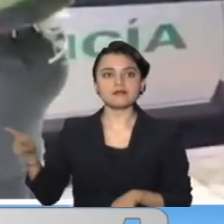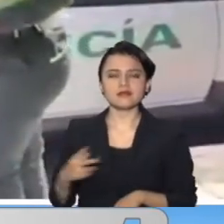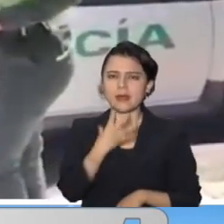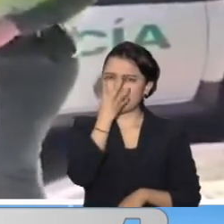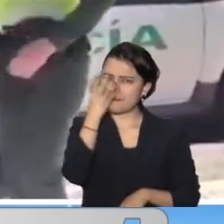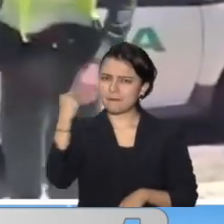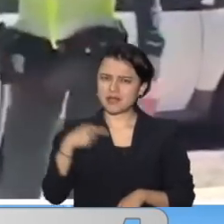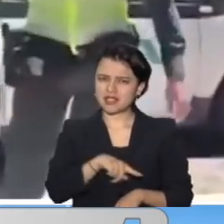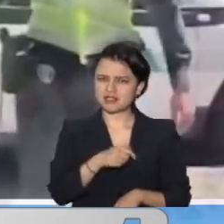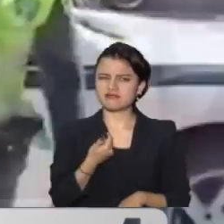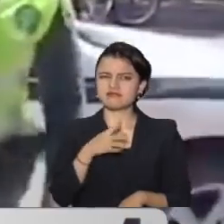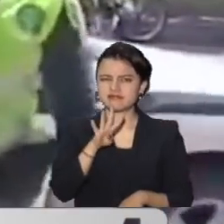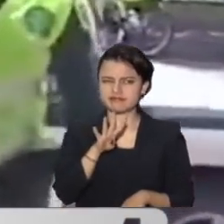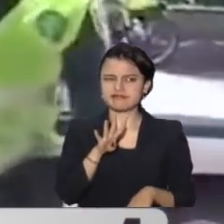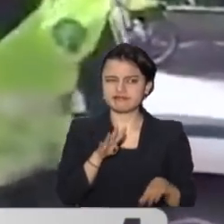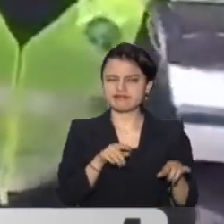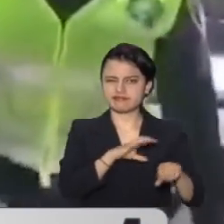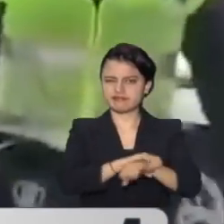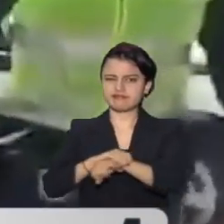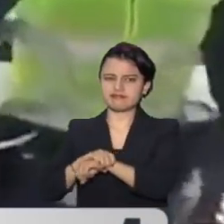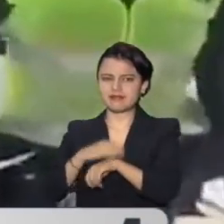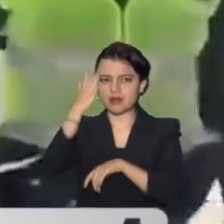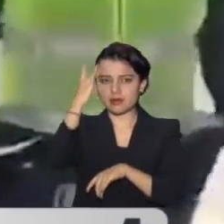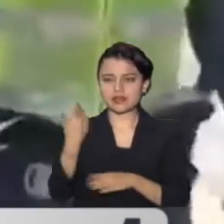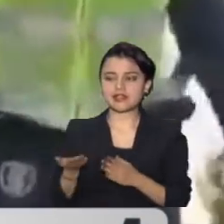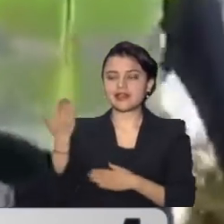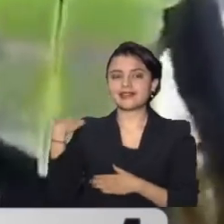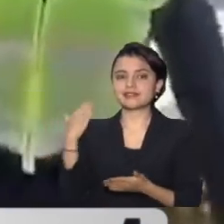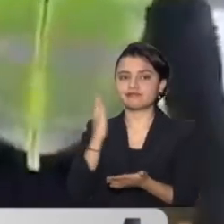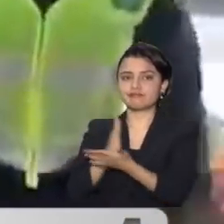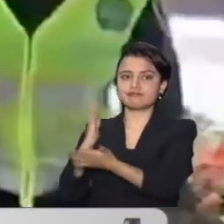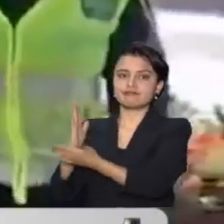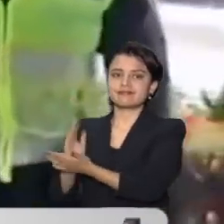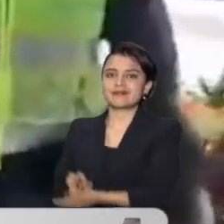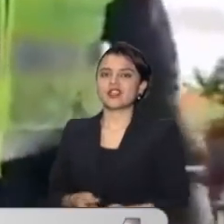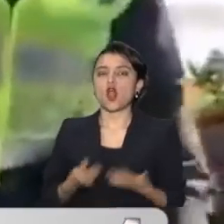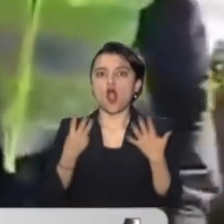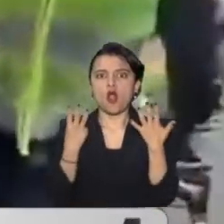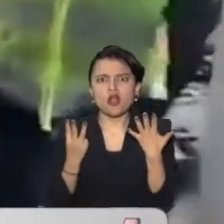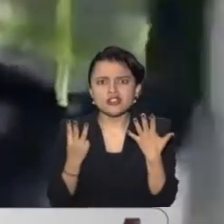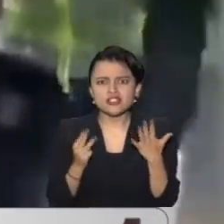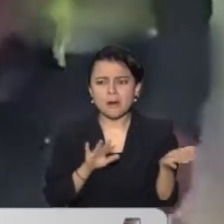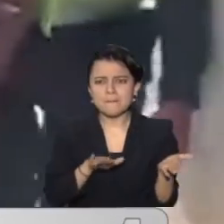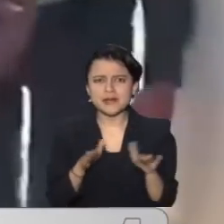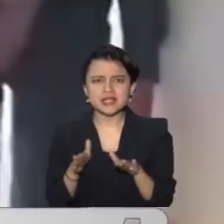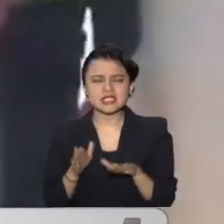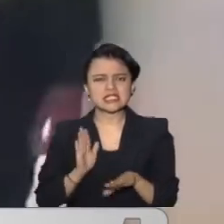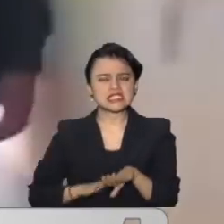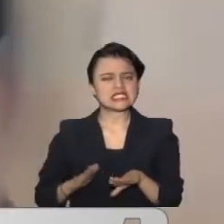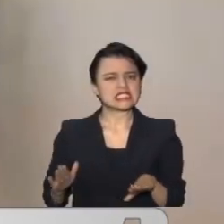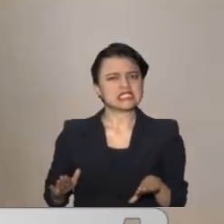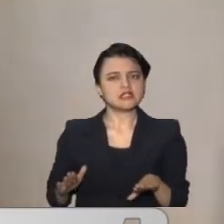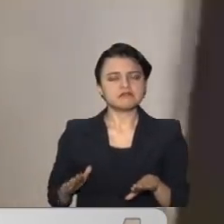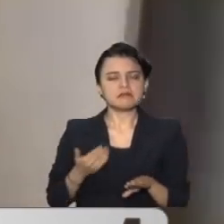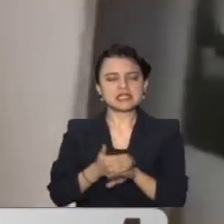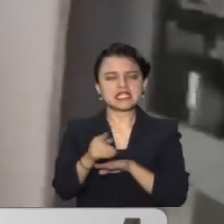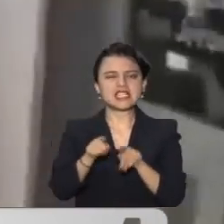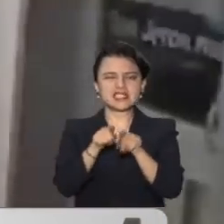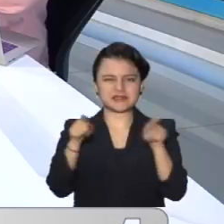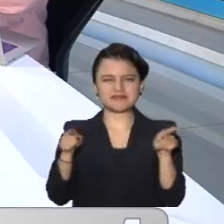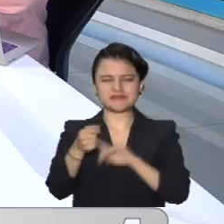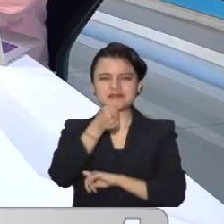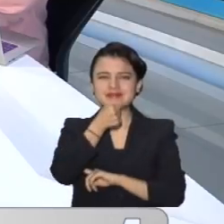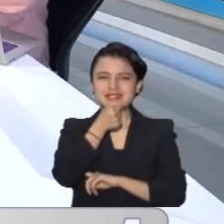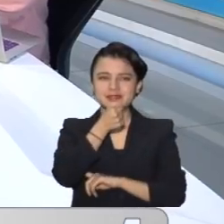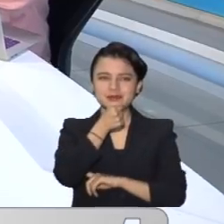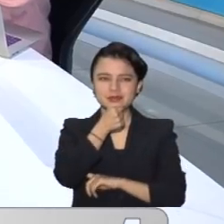de por lo menos 8 homicidios en diferentes subregiones y que obedecerían a ajustes de cuentas. Más adelante, en minutos, tendremos